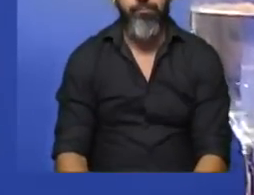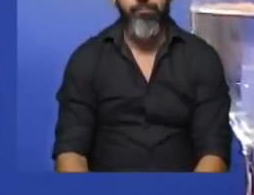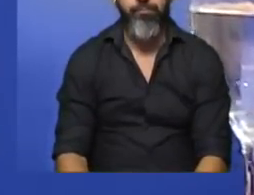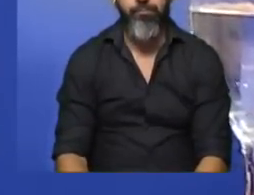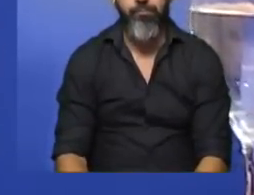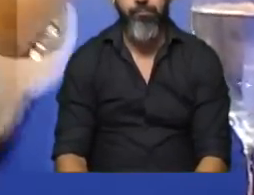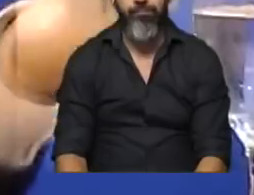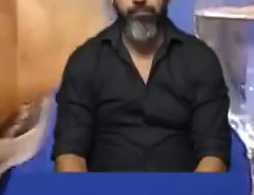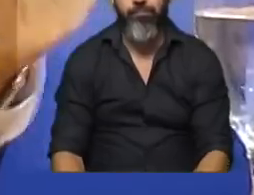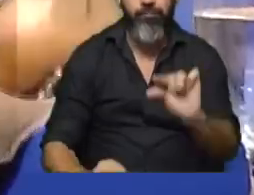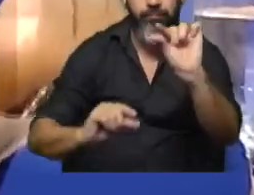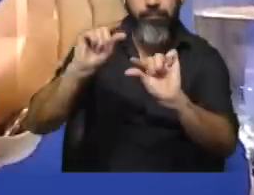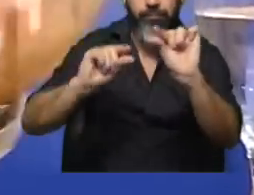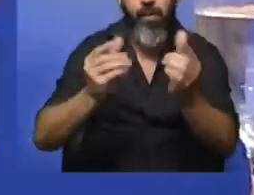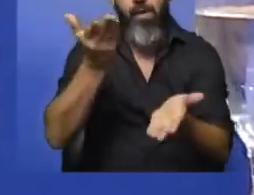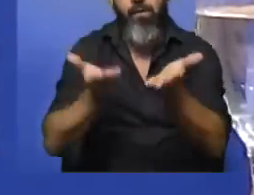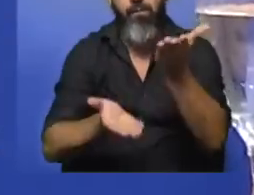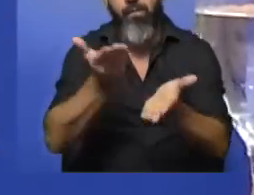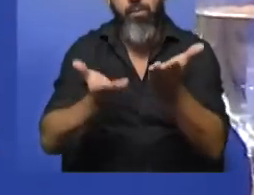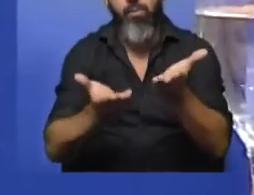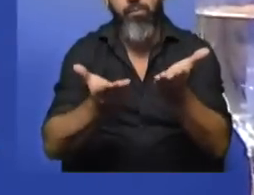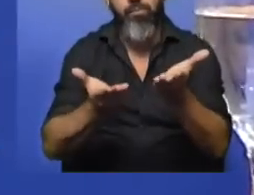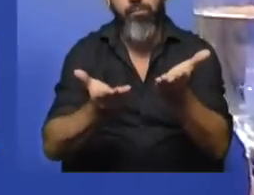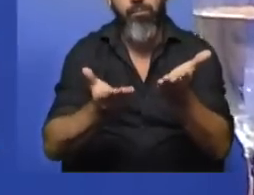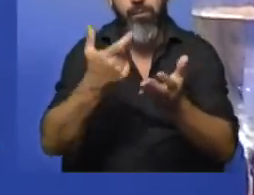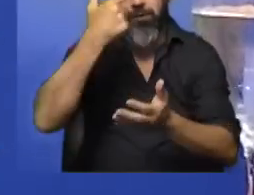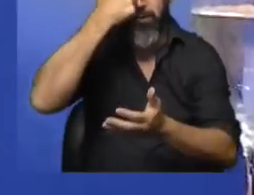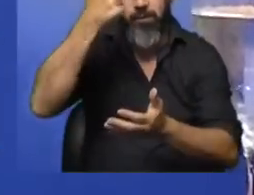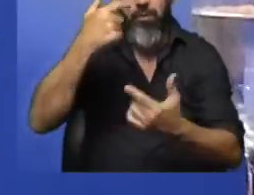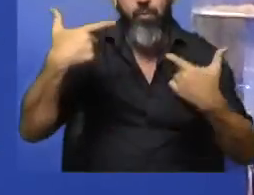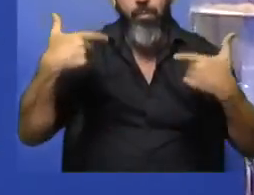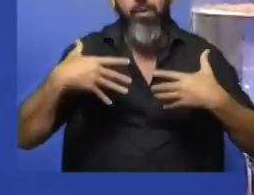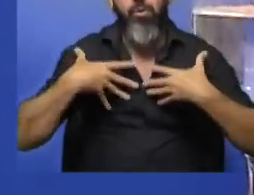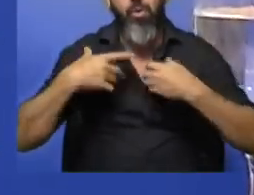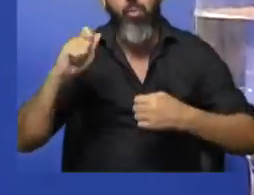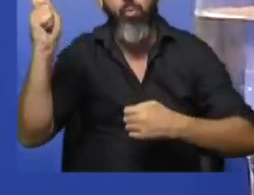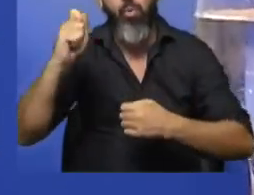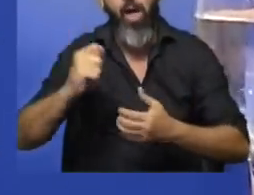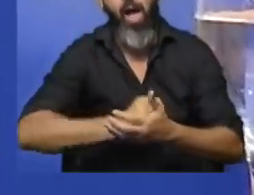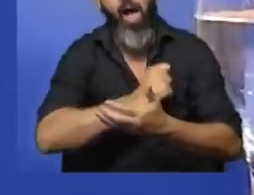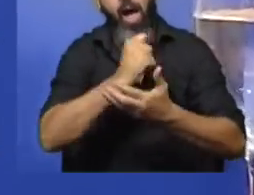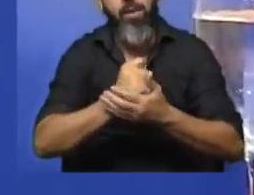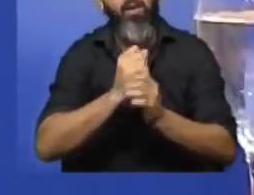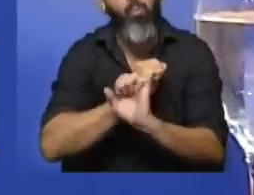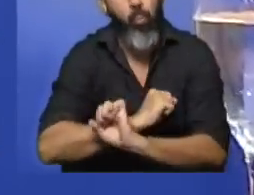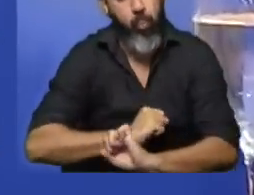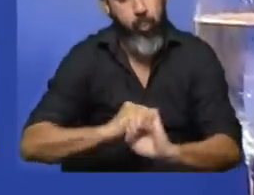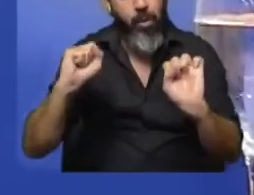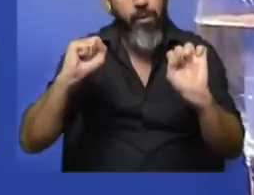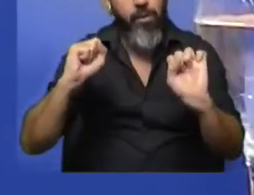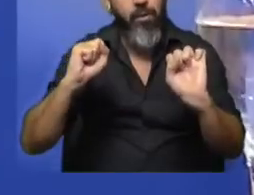estamos evaluando con los técnicos del Ministerio de salud pública hasta donde podríamos llevar